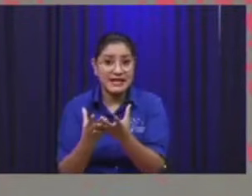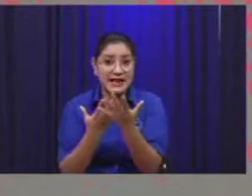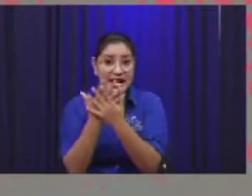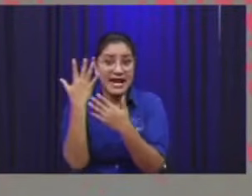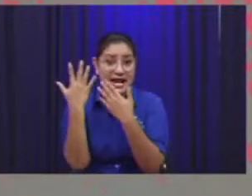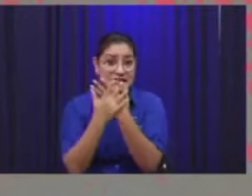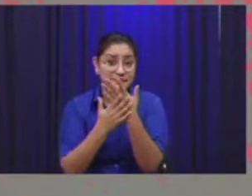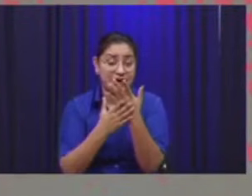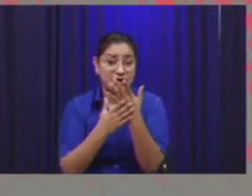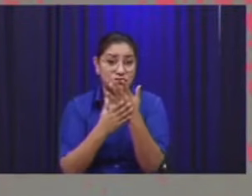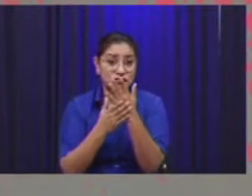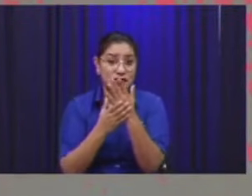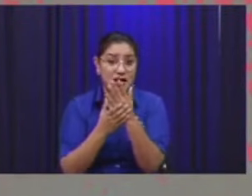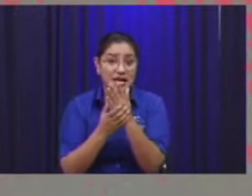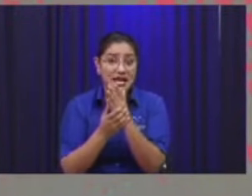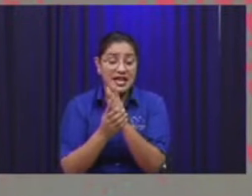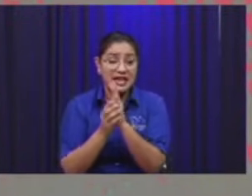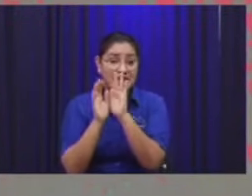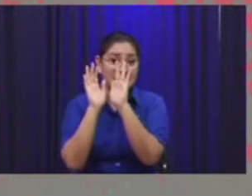vacías